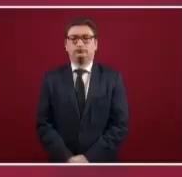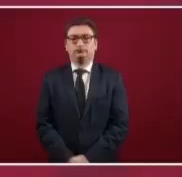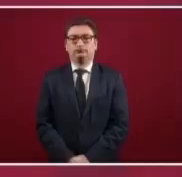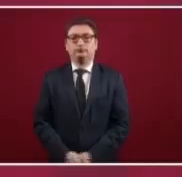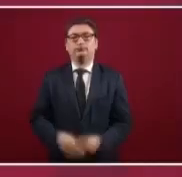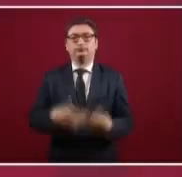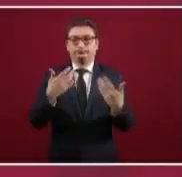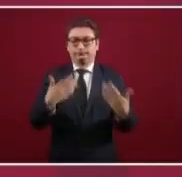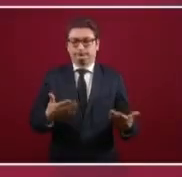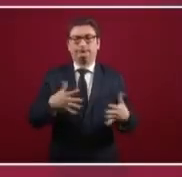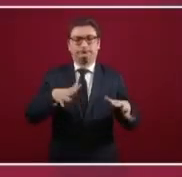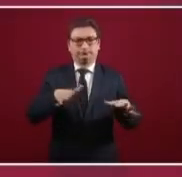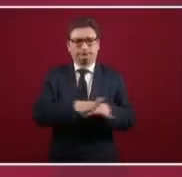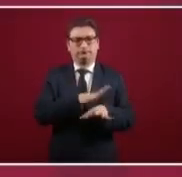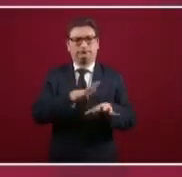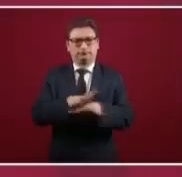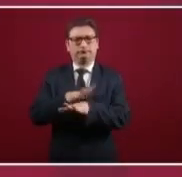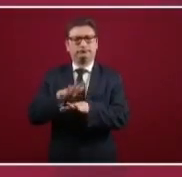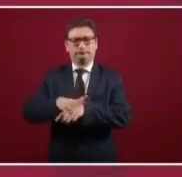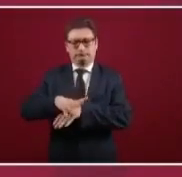entonces si hay cambios